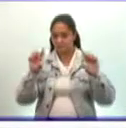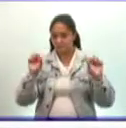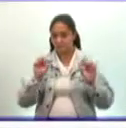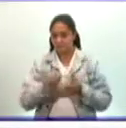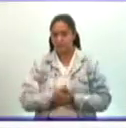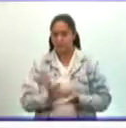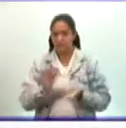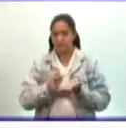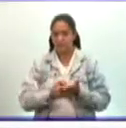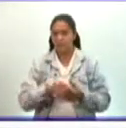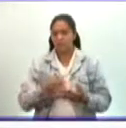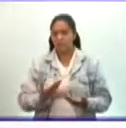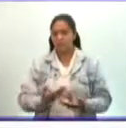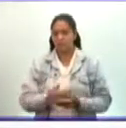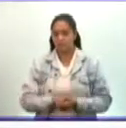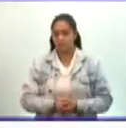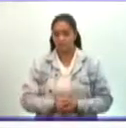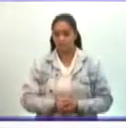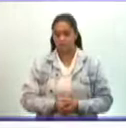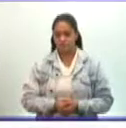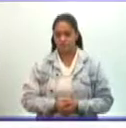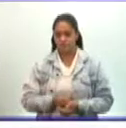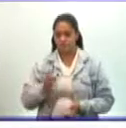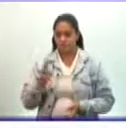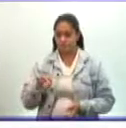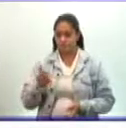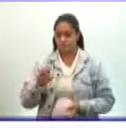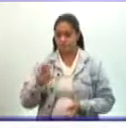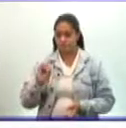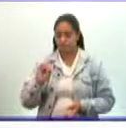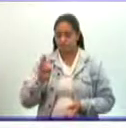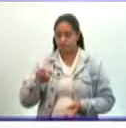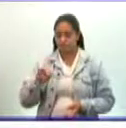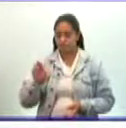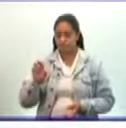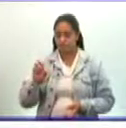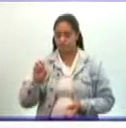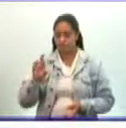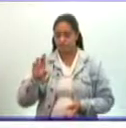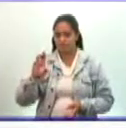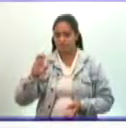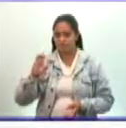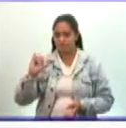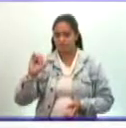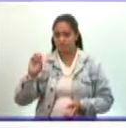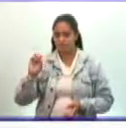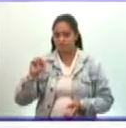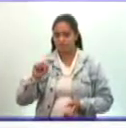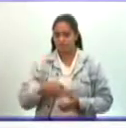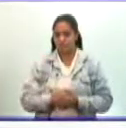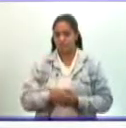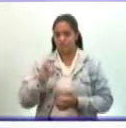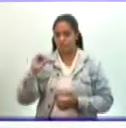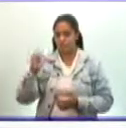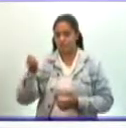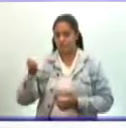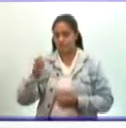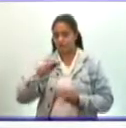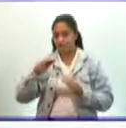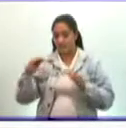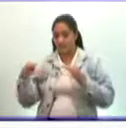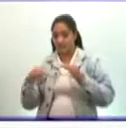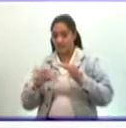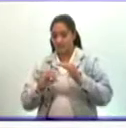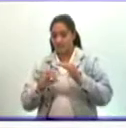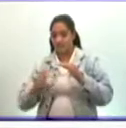entonces la proporción. OA es a OC como OB es a